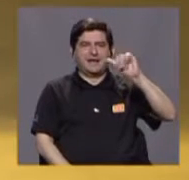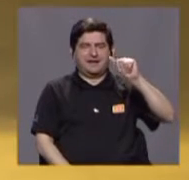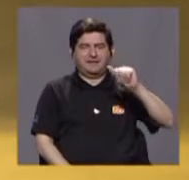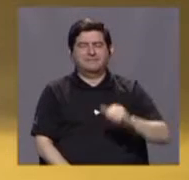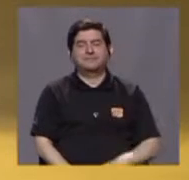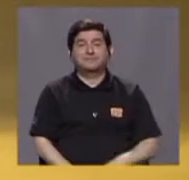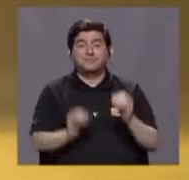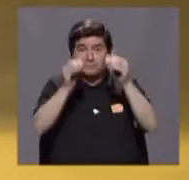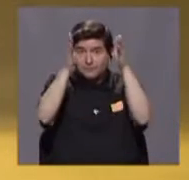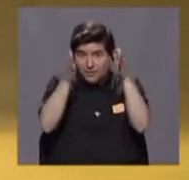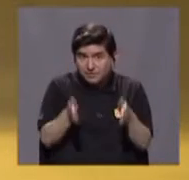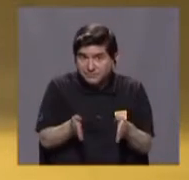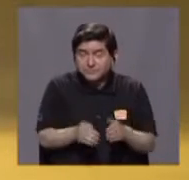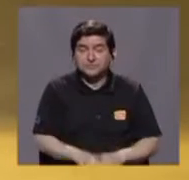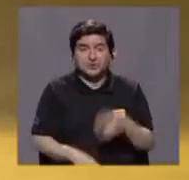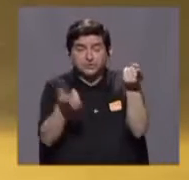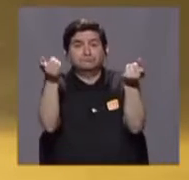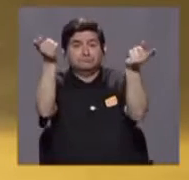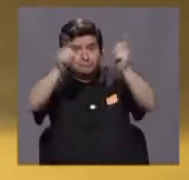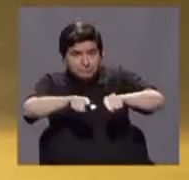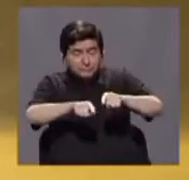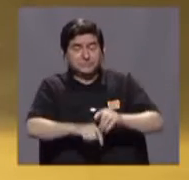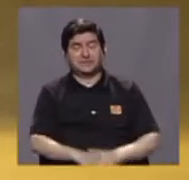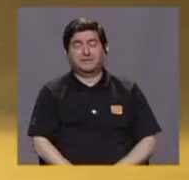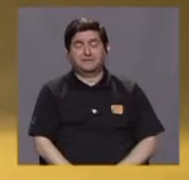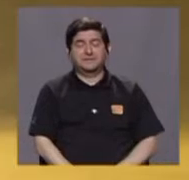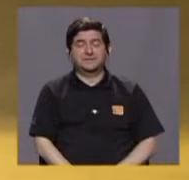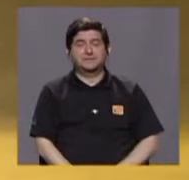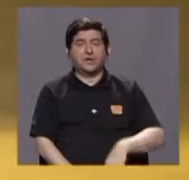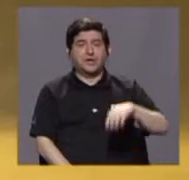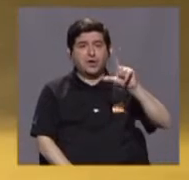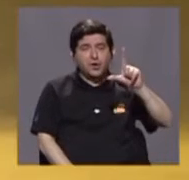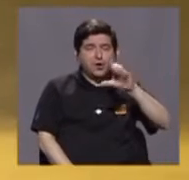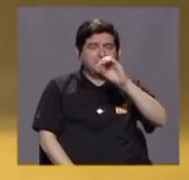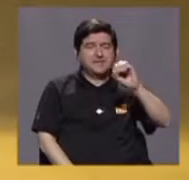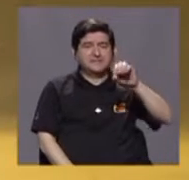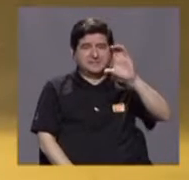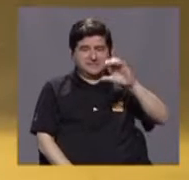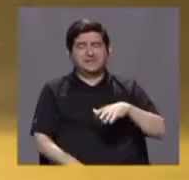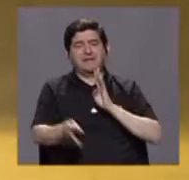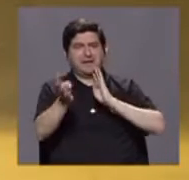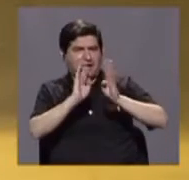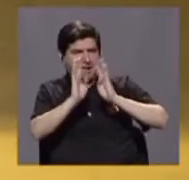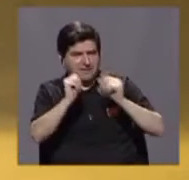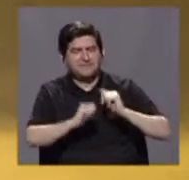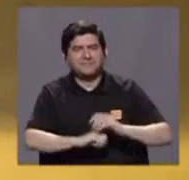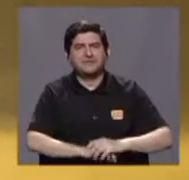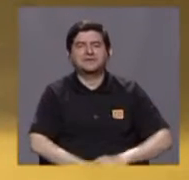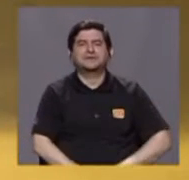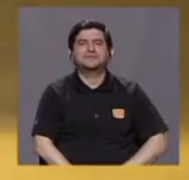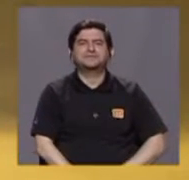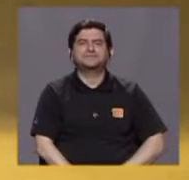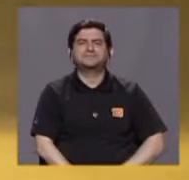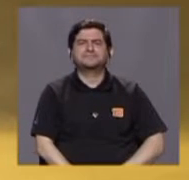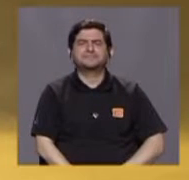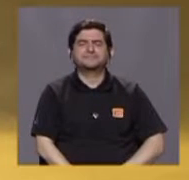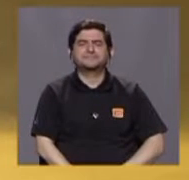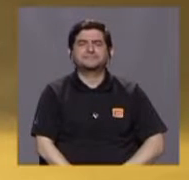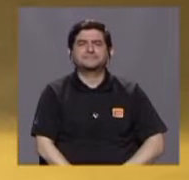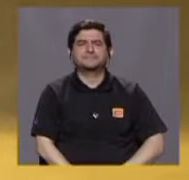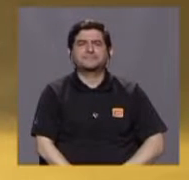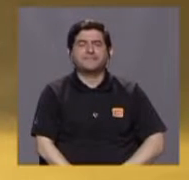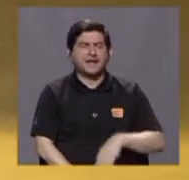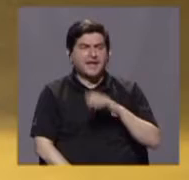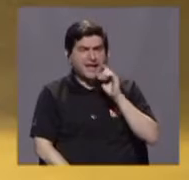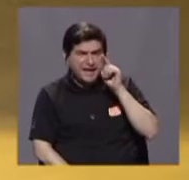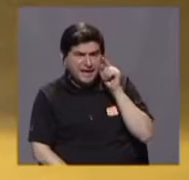el profesor López y Casasnovas hablaba de que